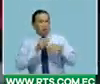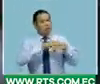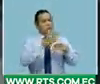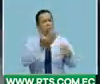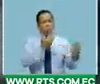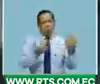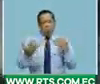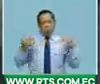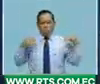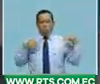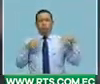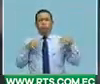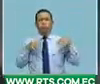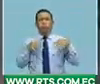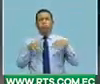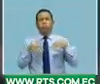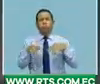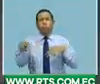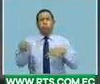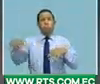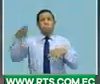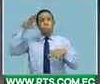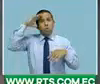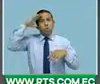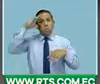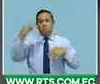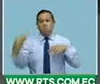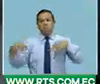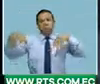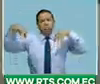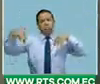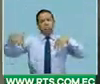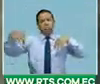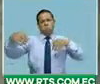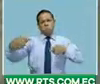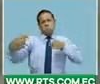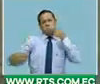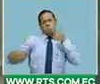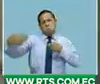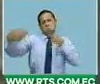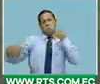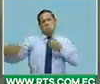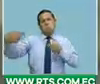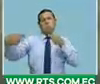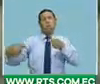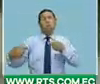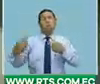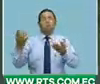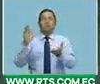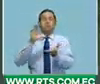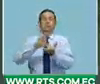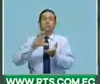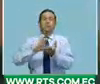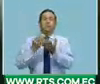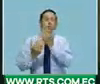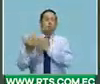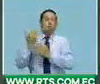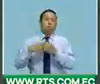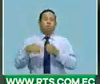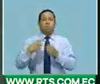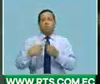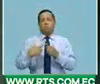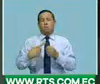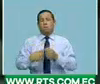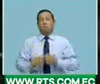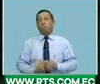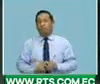policía y los manifestantes, quienes en la esquina de la Plaza de Santo Domingo y otros puntos del centro histórico de la capital,